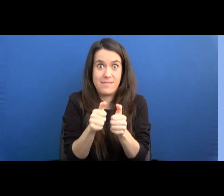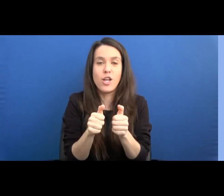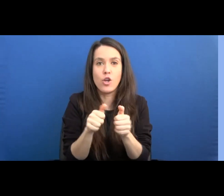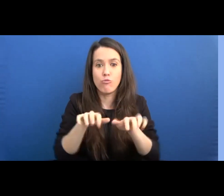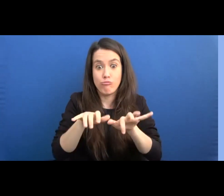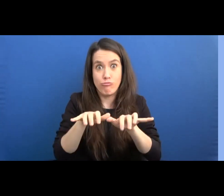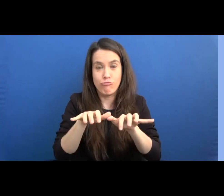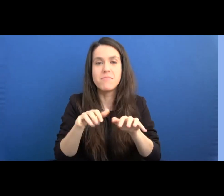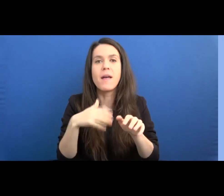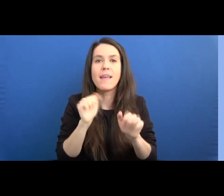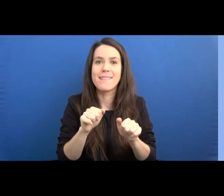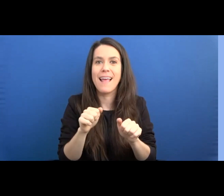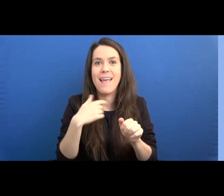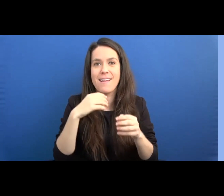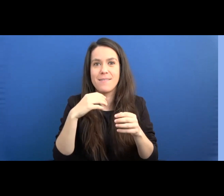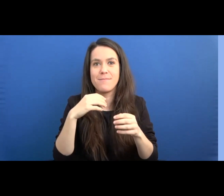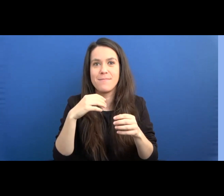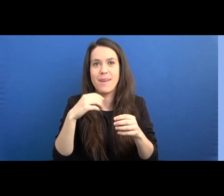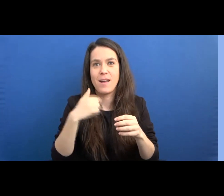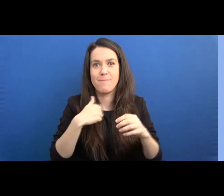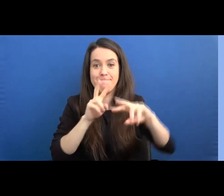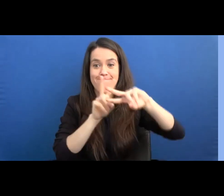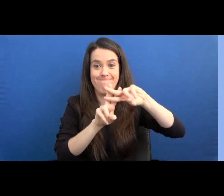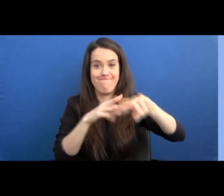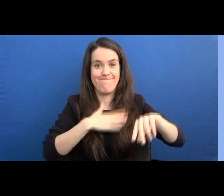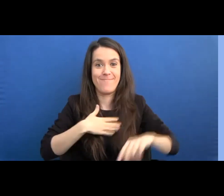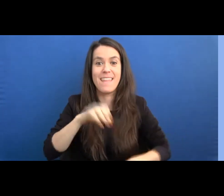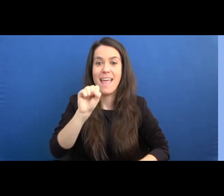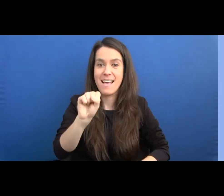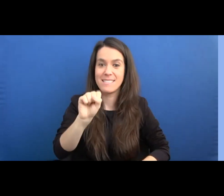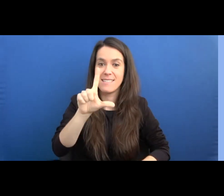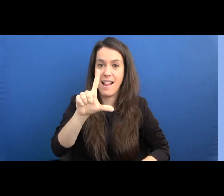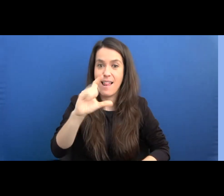SILDO.com y el código que tienen que capturar es